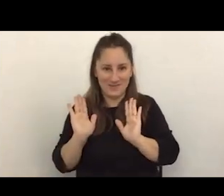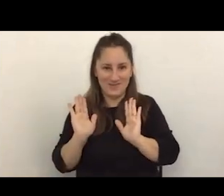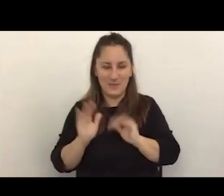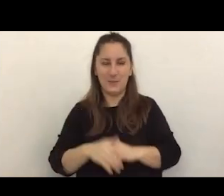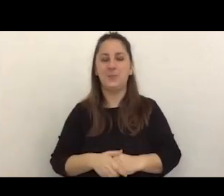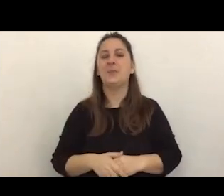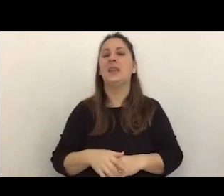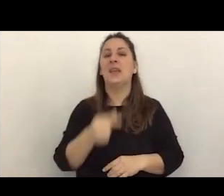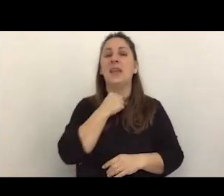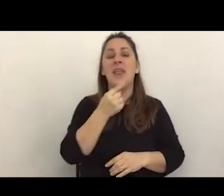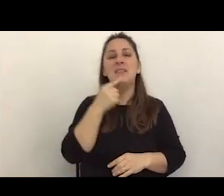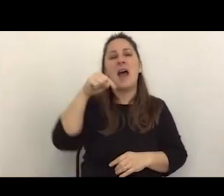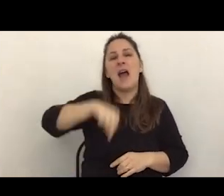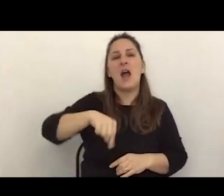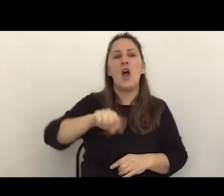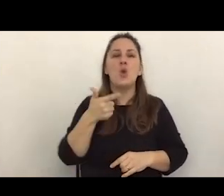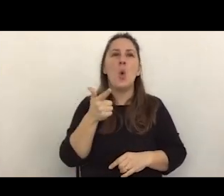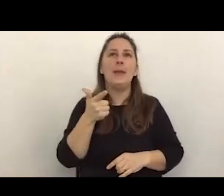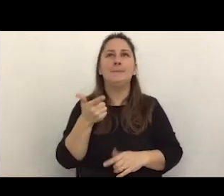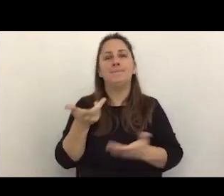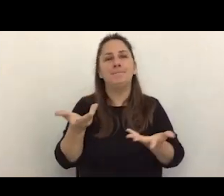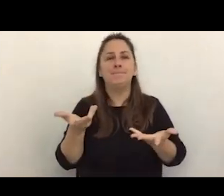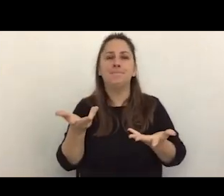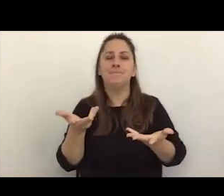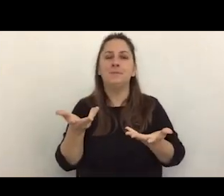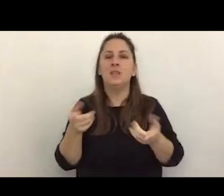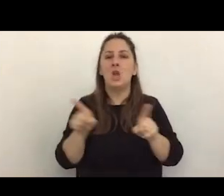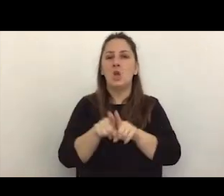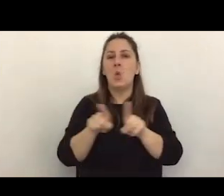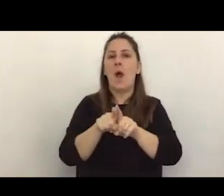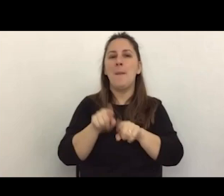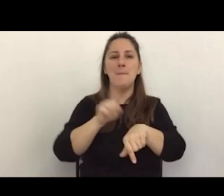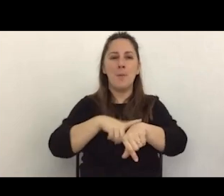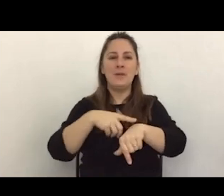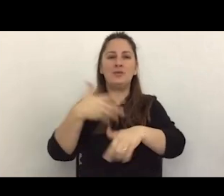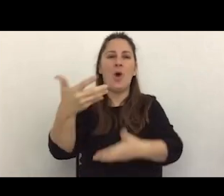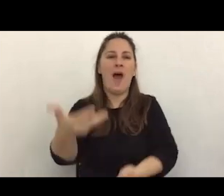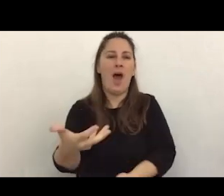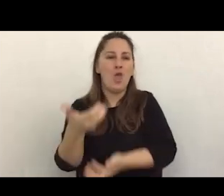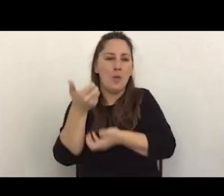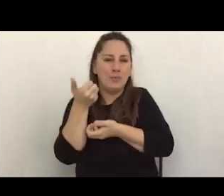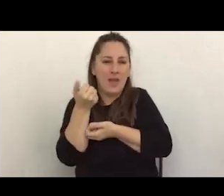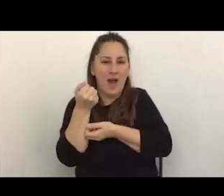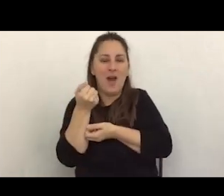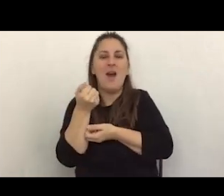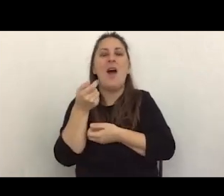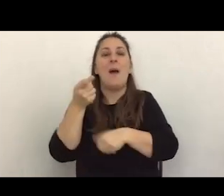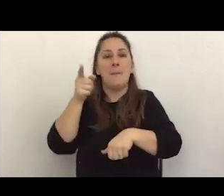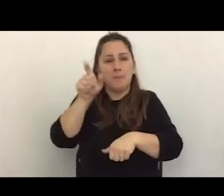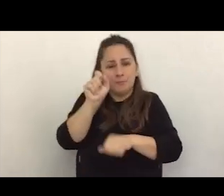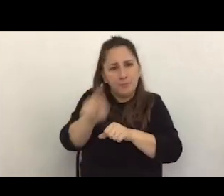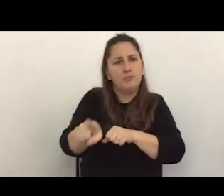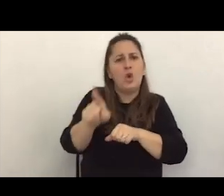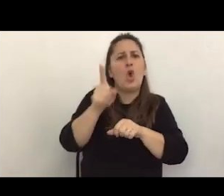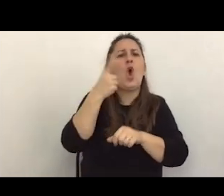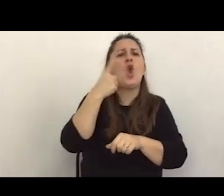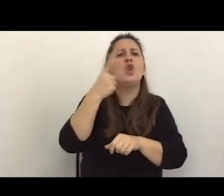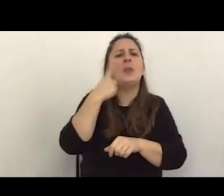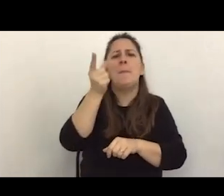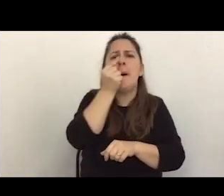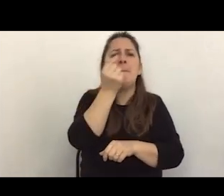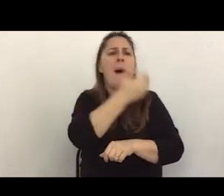aquí no hay una cuestión de, como en la adopción, donde el niño tiene derecho a conocer su realidad biológica.